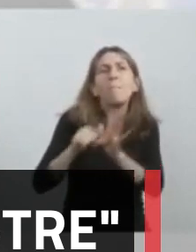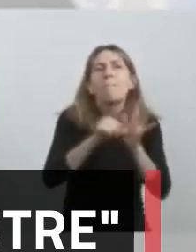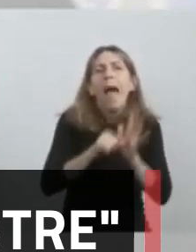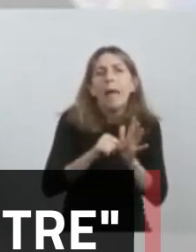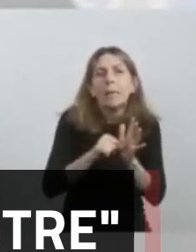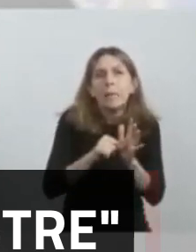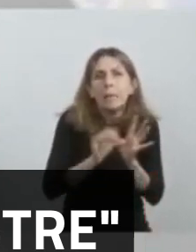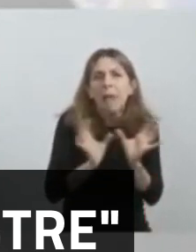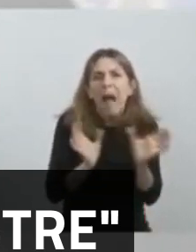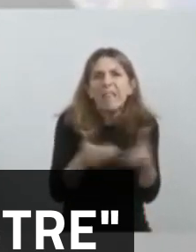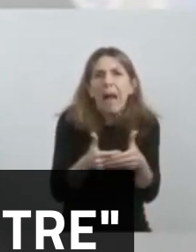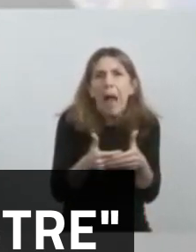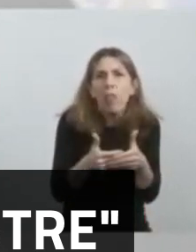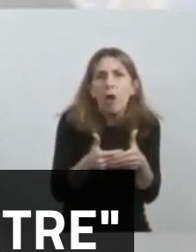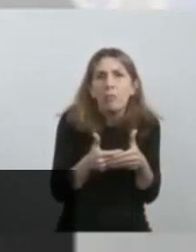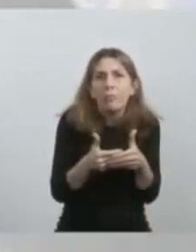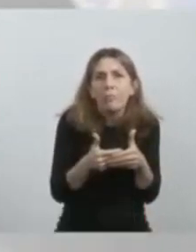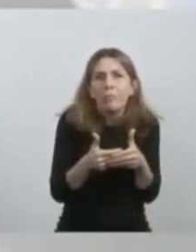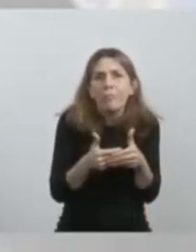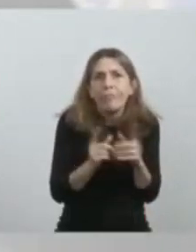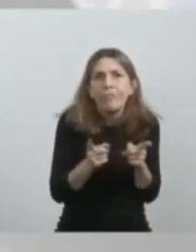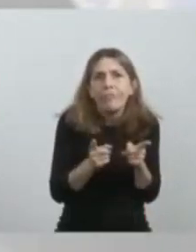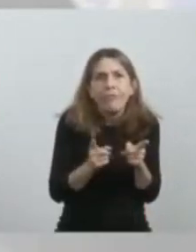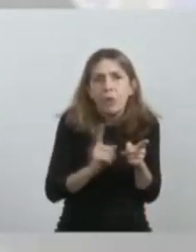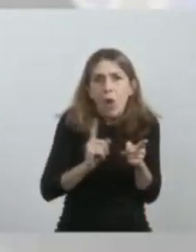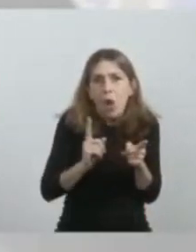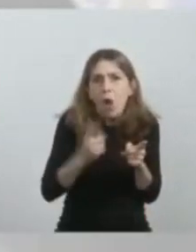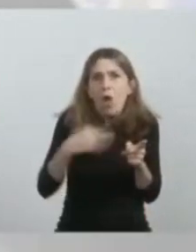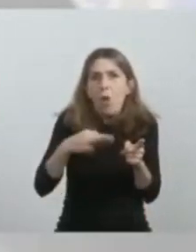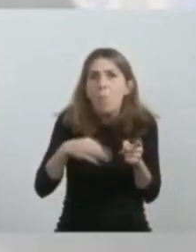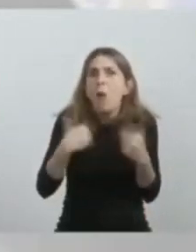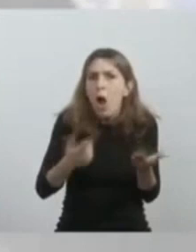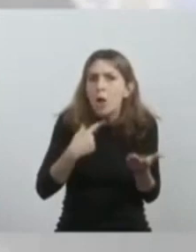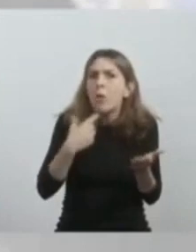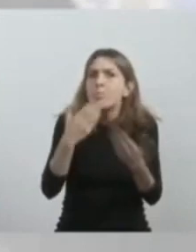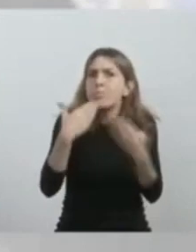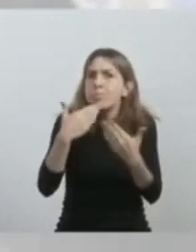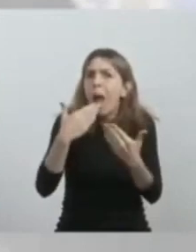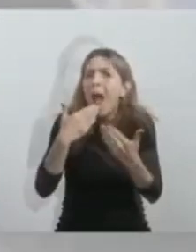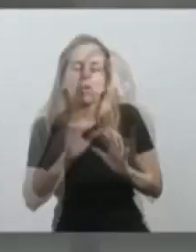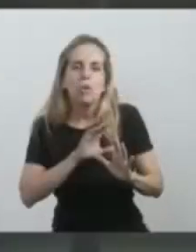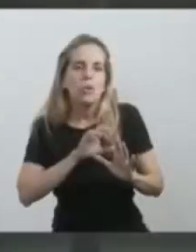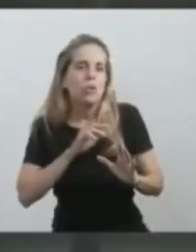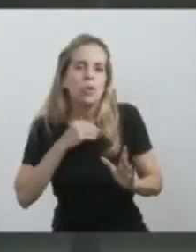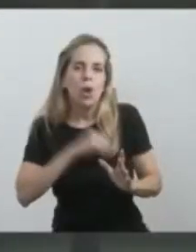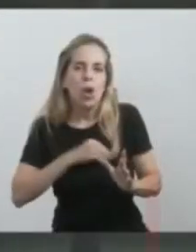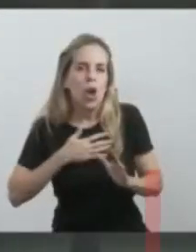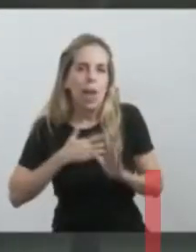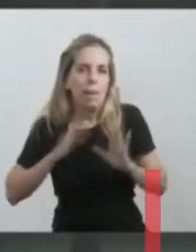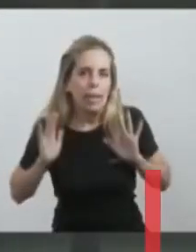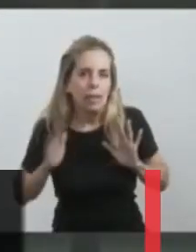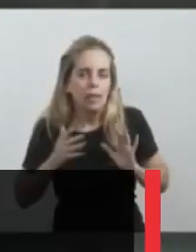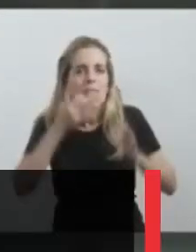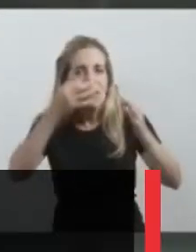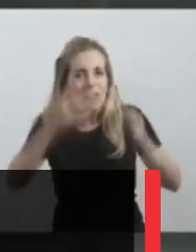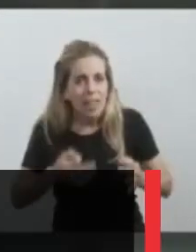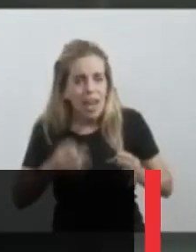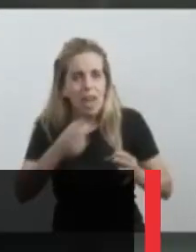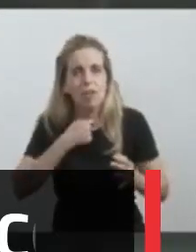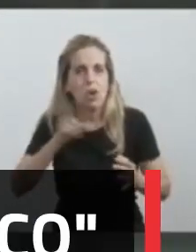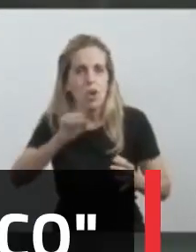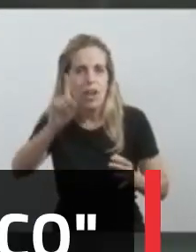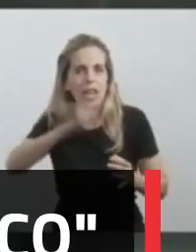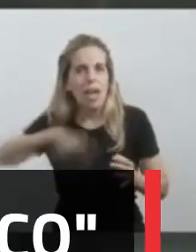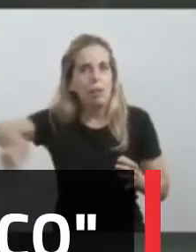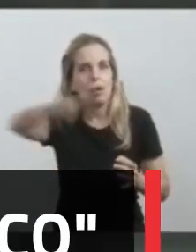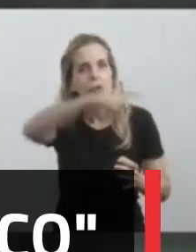mover. Y por eso hemos hablado con todos los presidentes de la flexibilización. La verdad es que no queríamos ser una